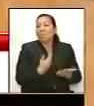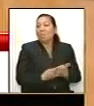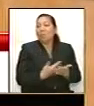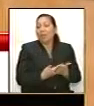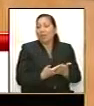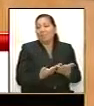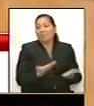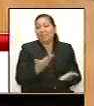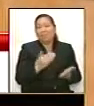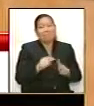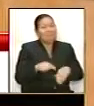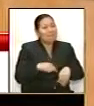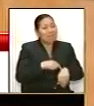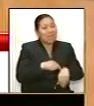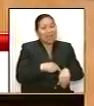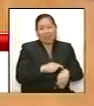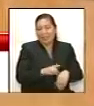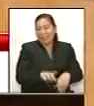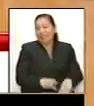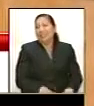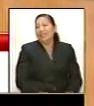es un problema más largo del Estado, ¿no?